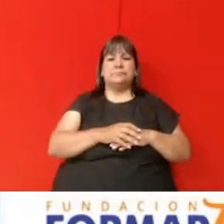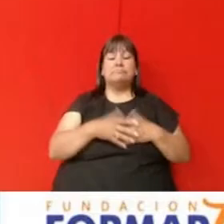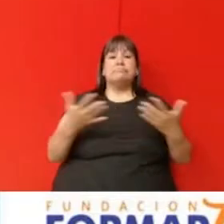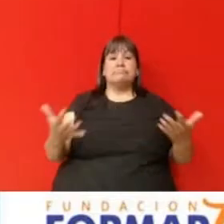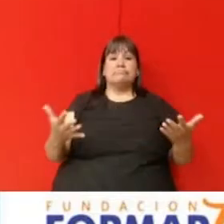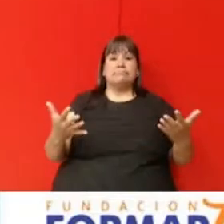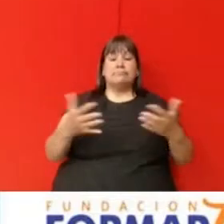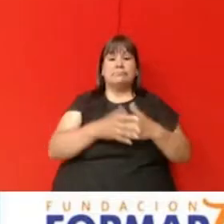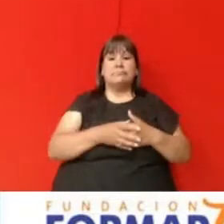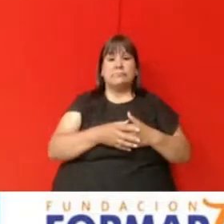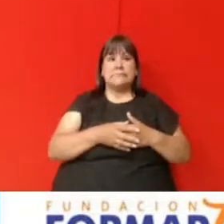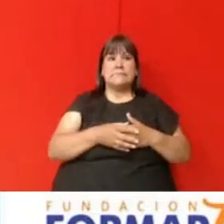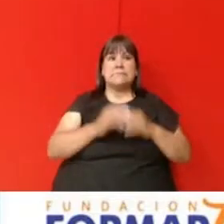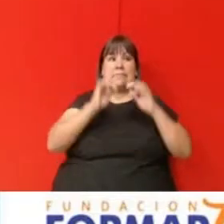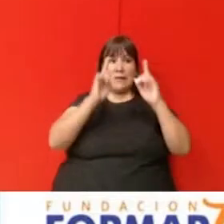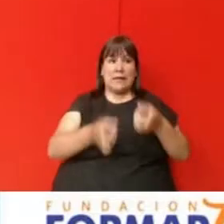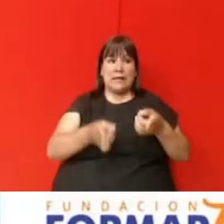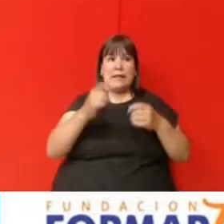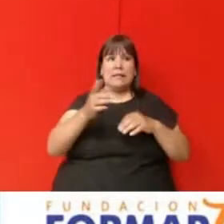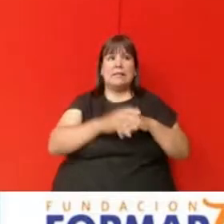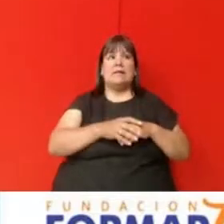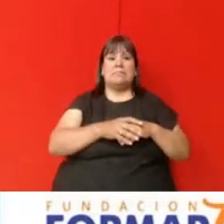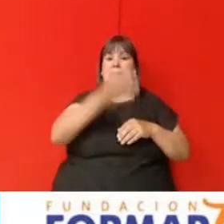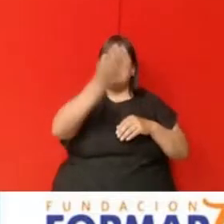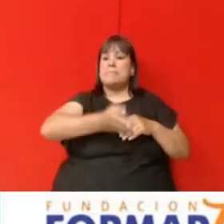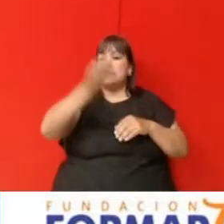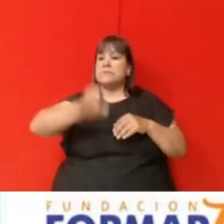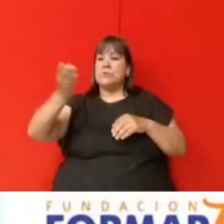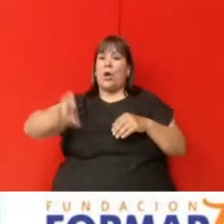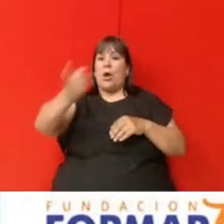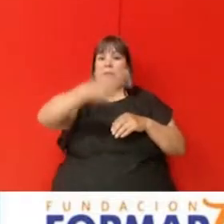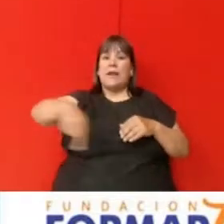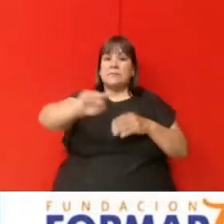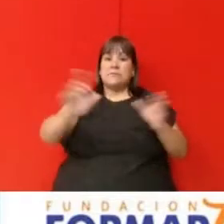Bueno, acá le puse los actores del proceso de lo que es